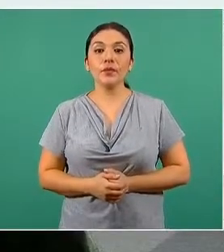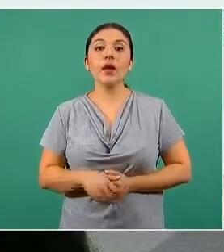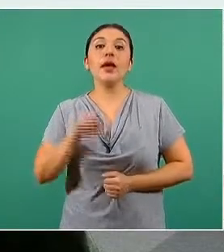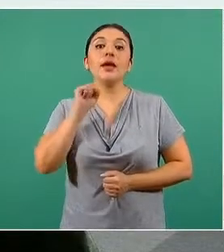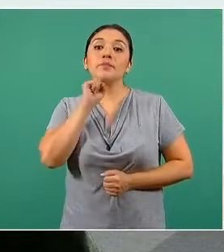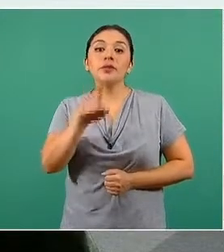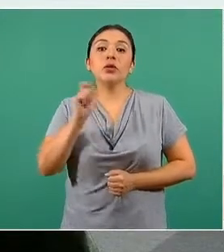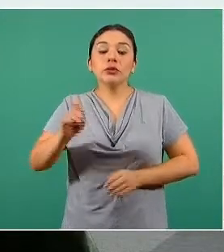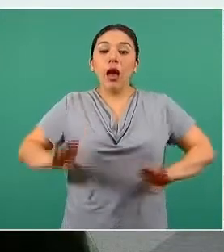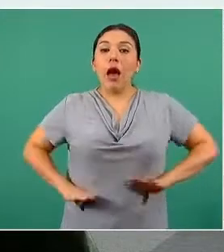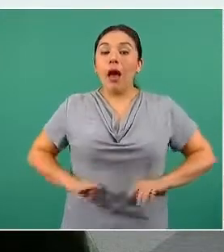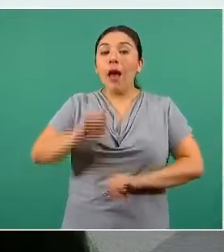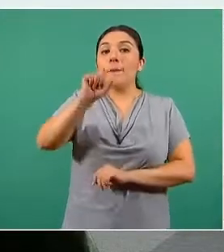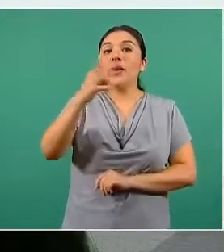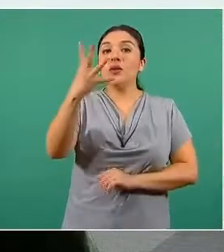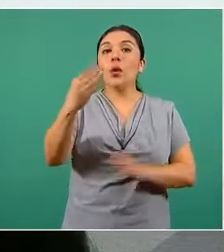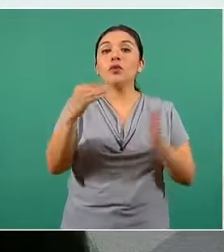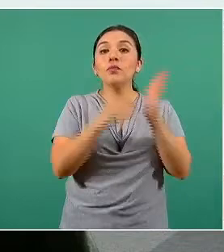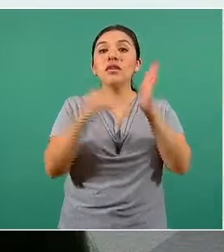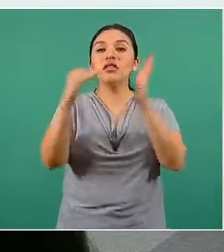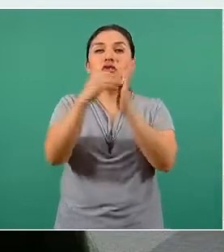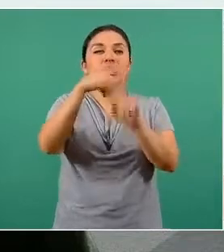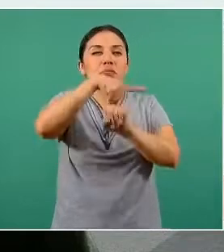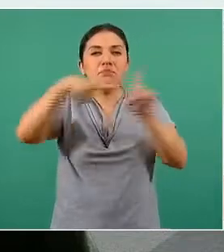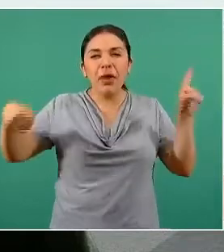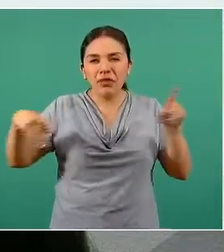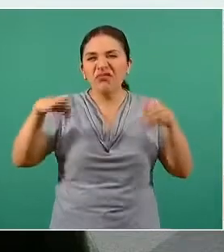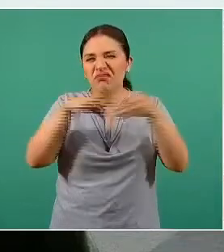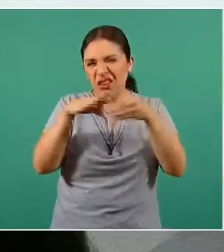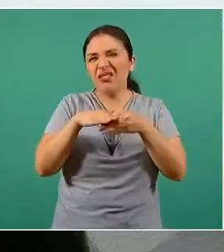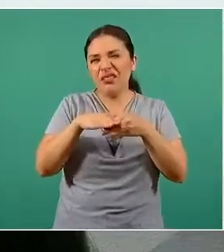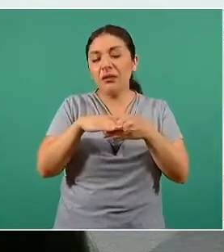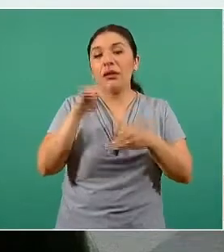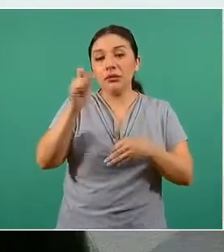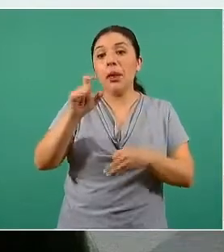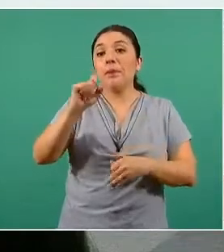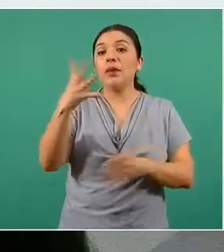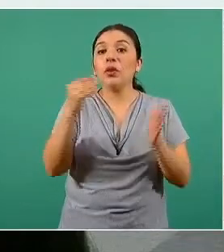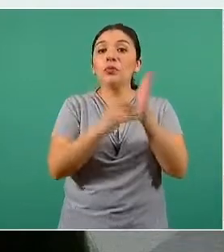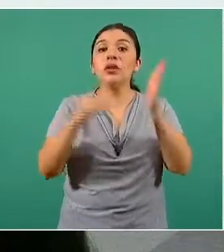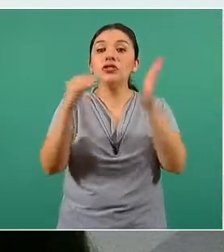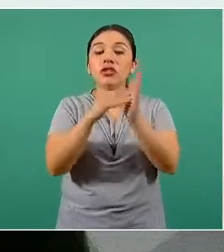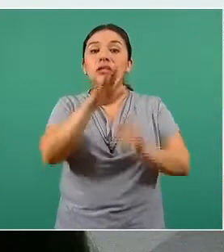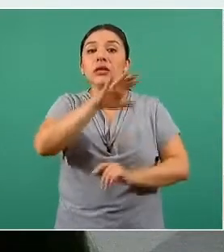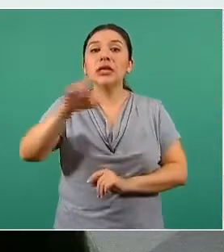a 24 millones y medio, un poco más de 24 millones y medio,